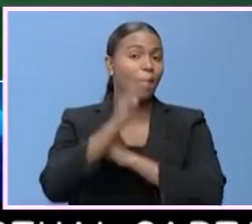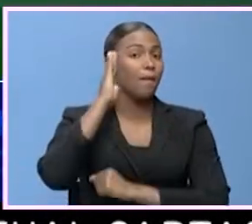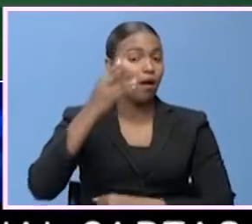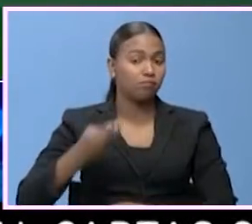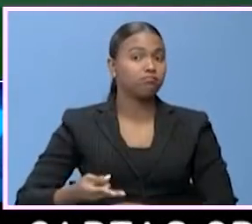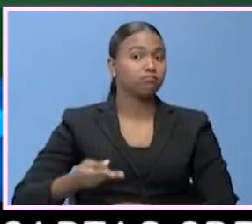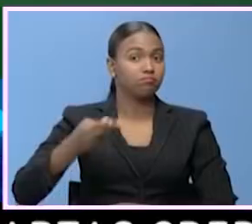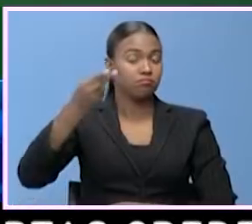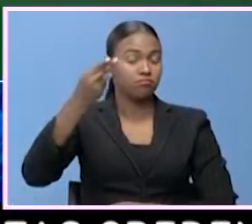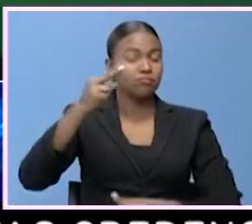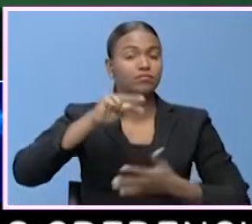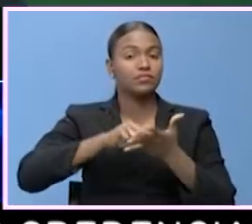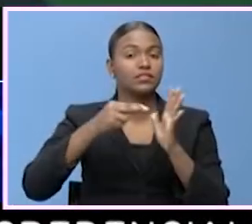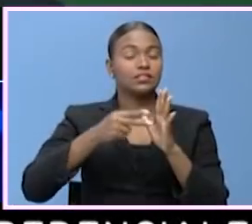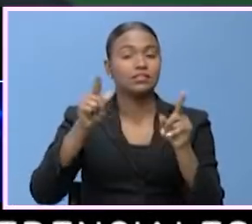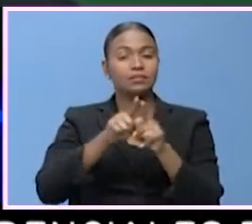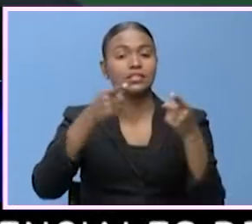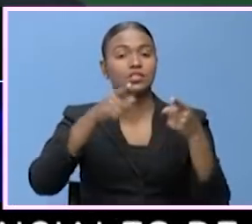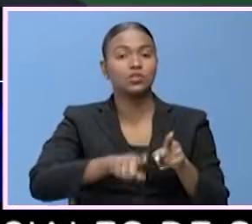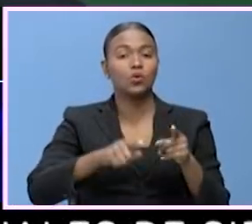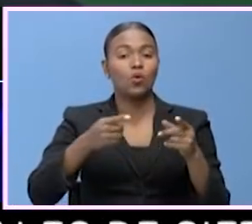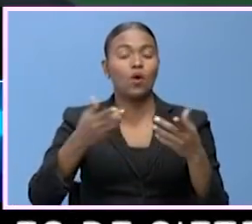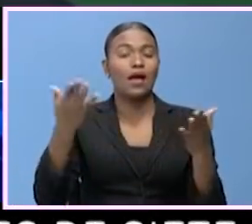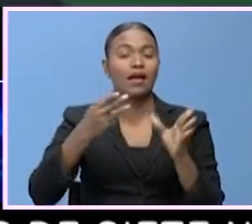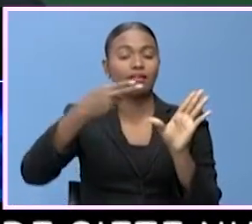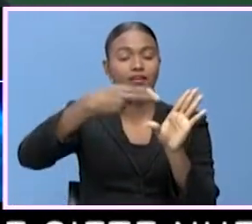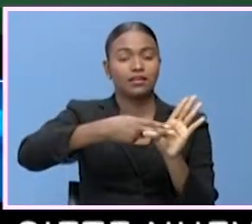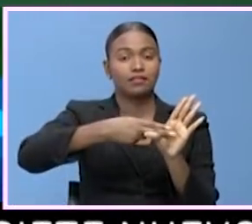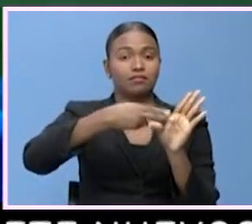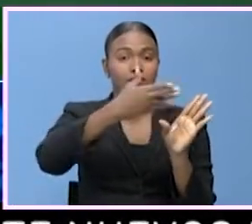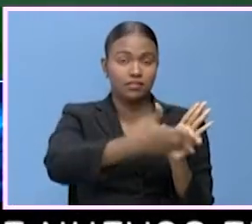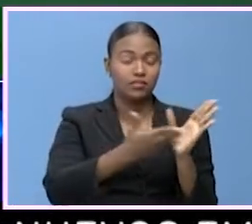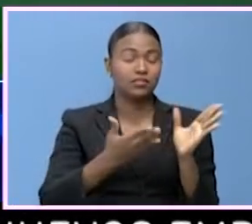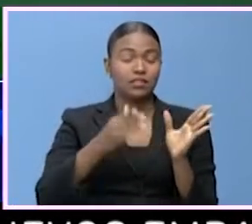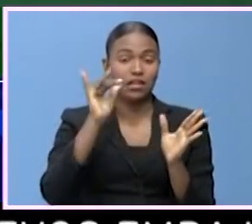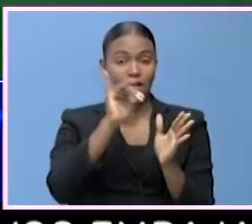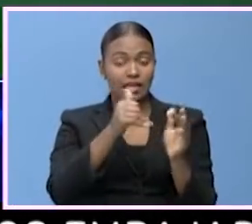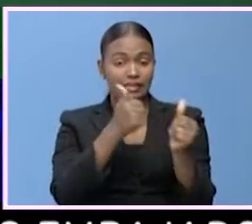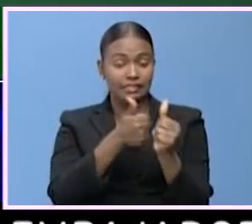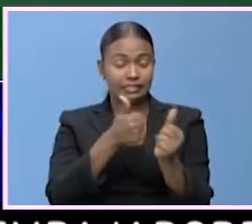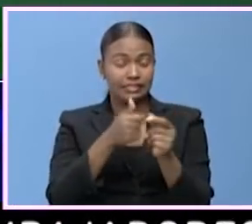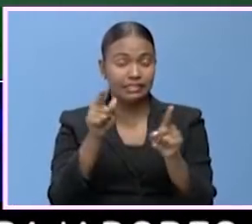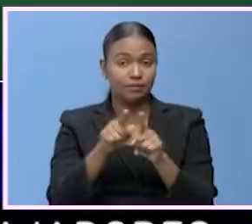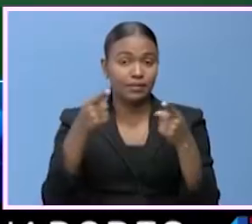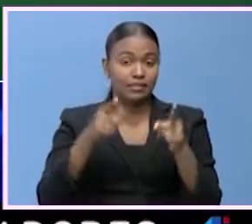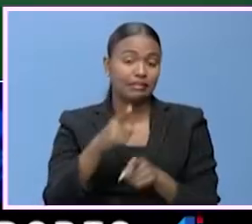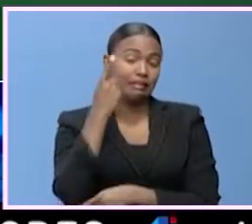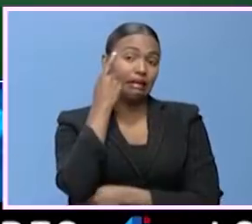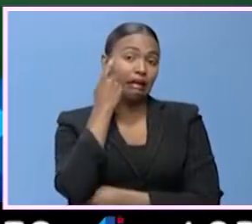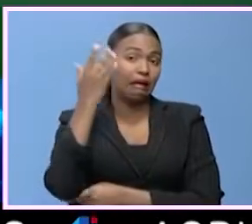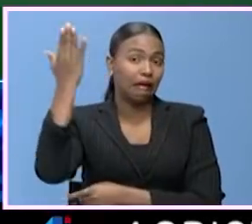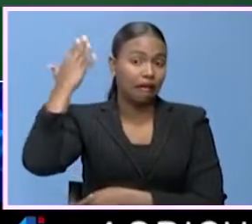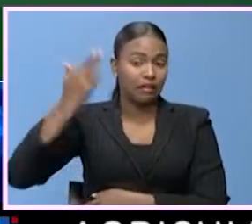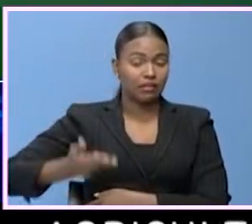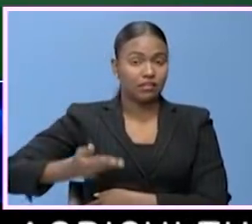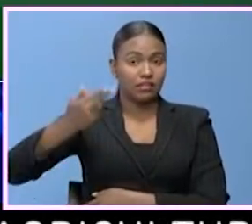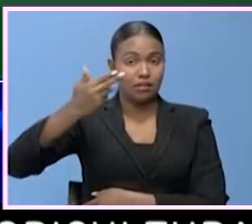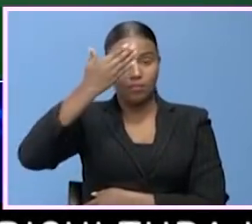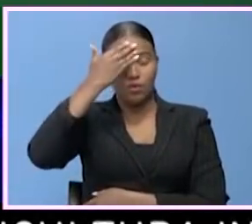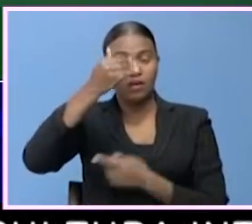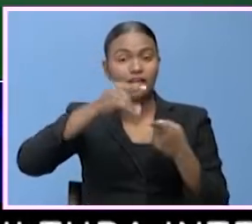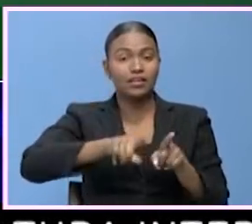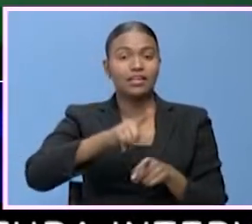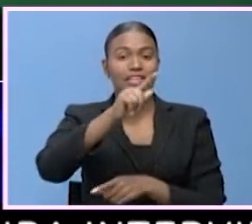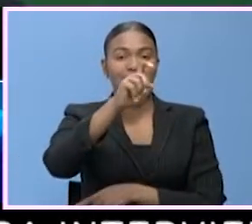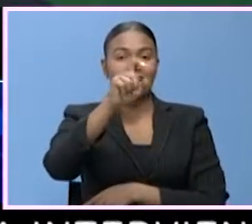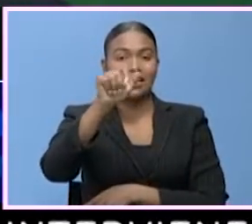subir. También ocurre con el caso del petróleo. Y con el petróleo hay un agravante de días recientes, y es el hecho de que en Texas,